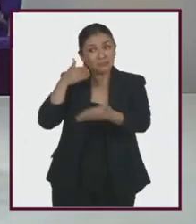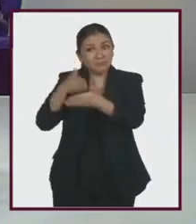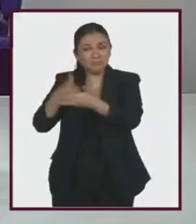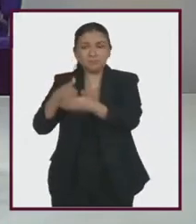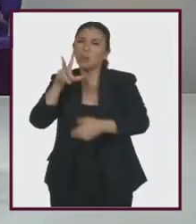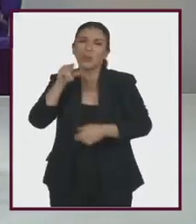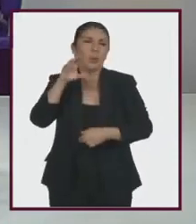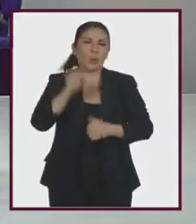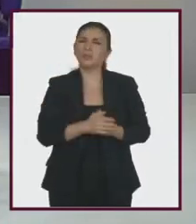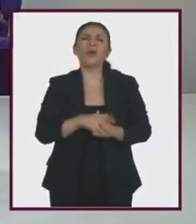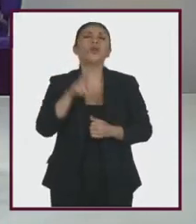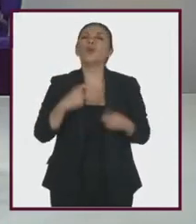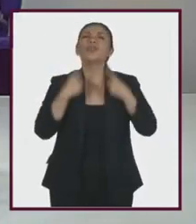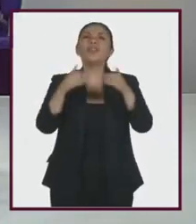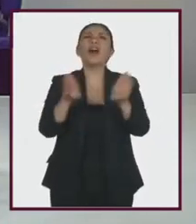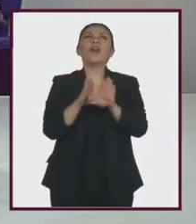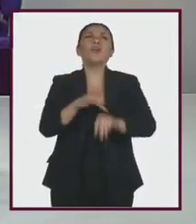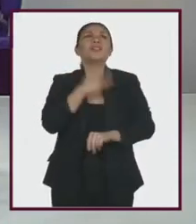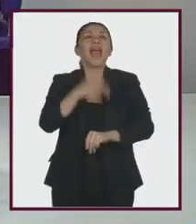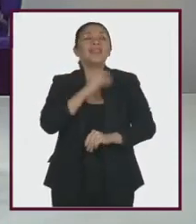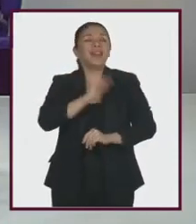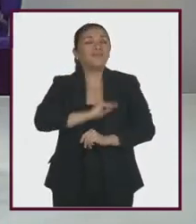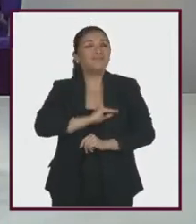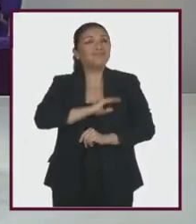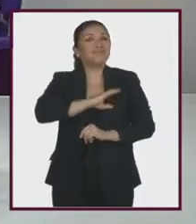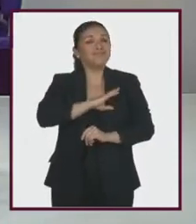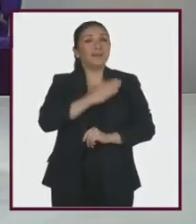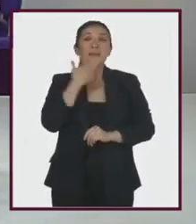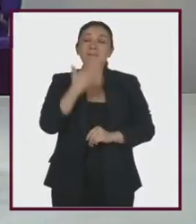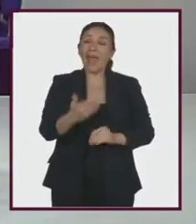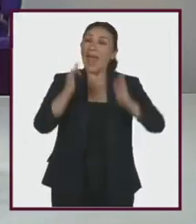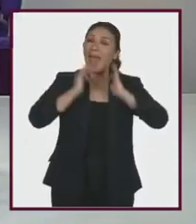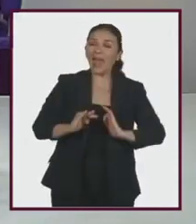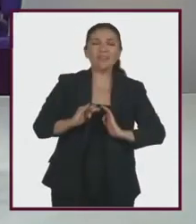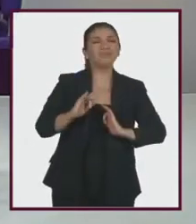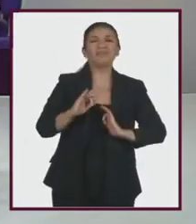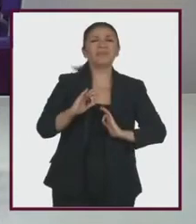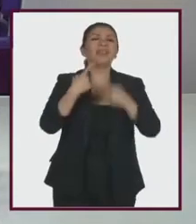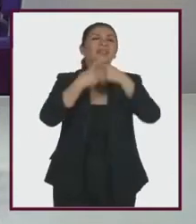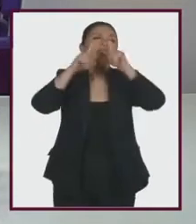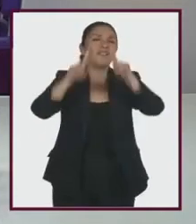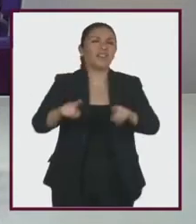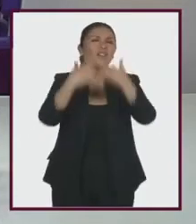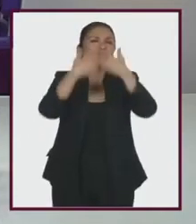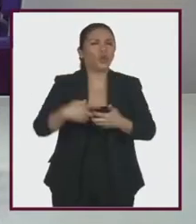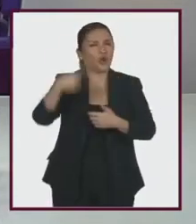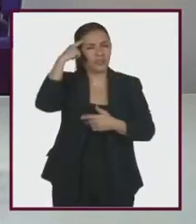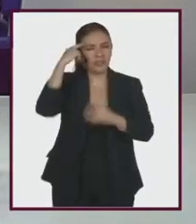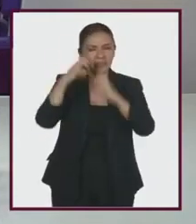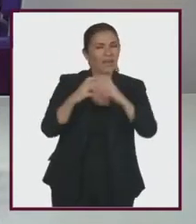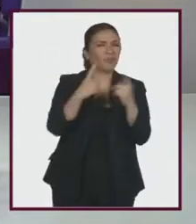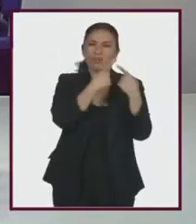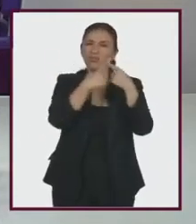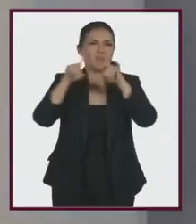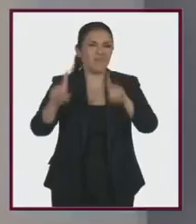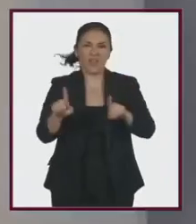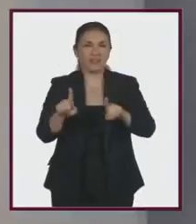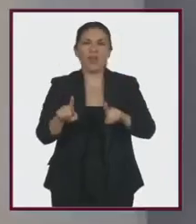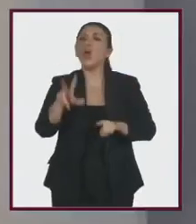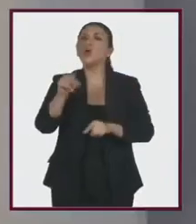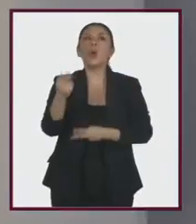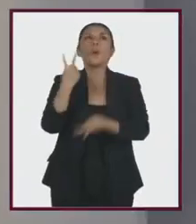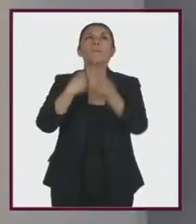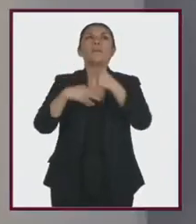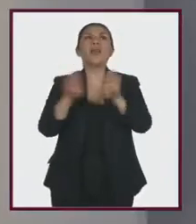de recompensa, tienen otros efectos distintos a nivel de la corteza cerebral y de otras áreas del cerebro, no producen